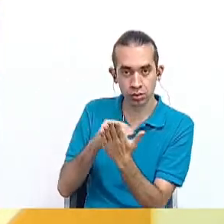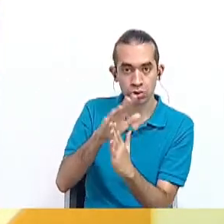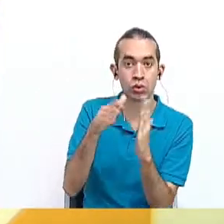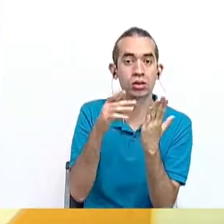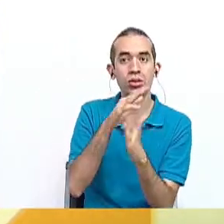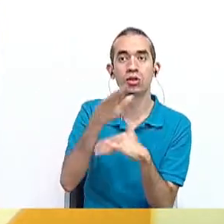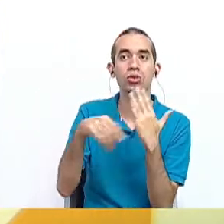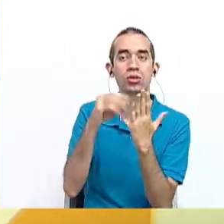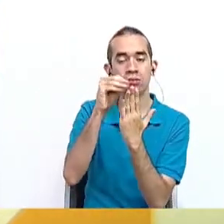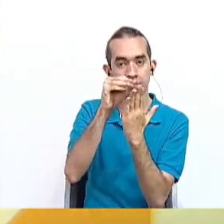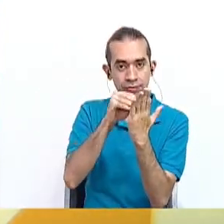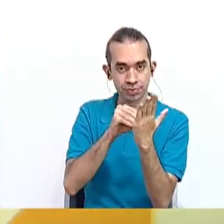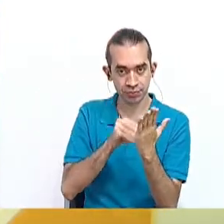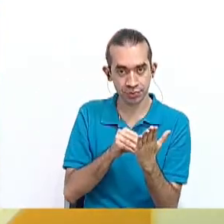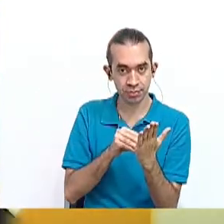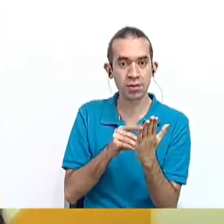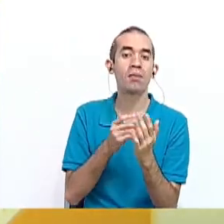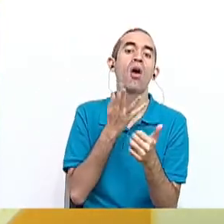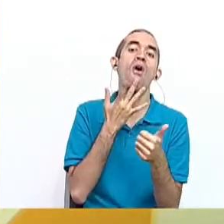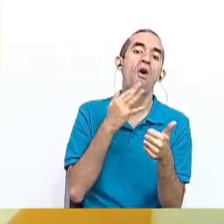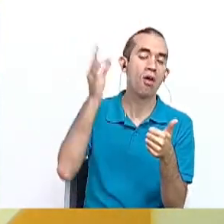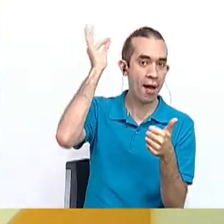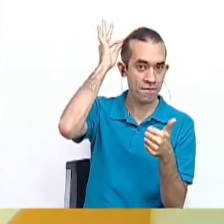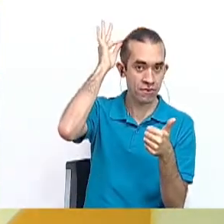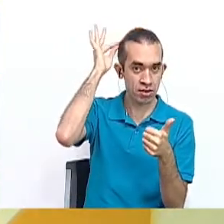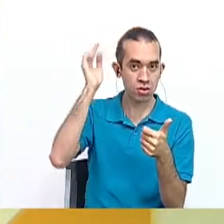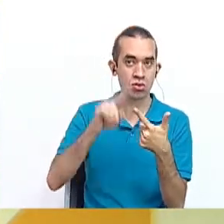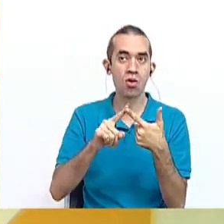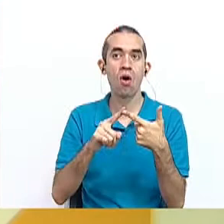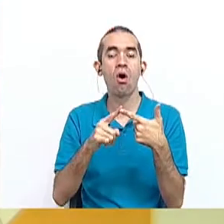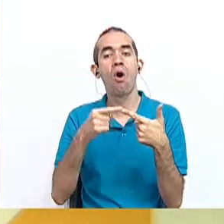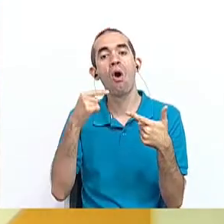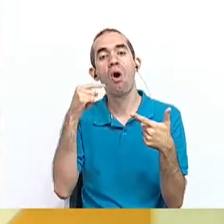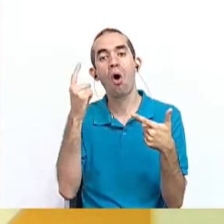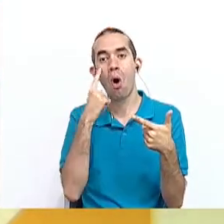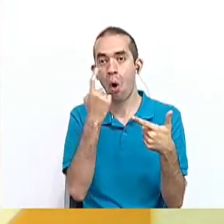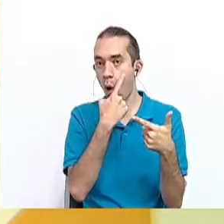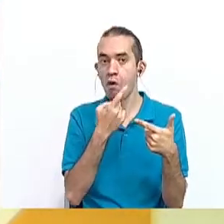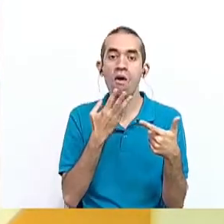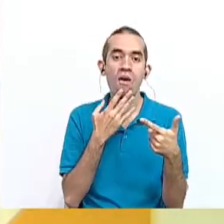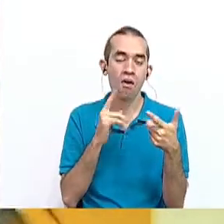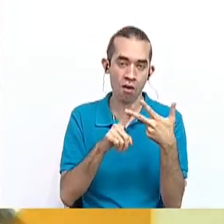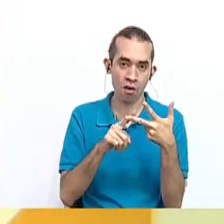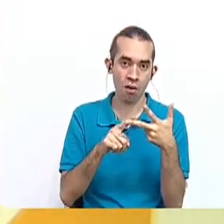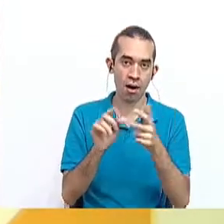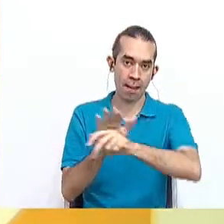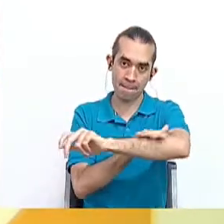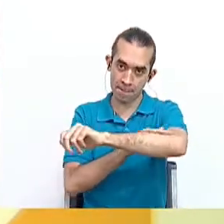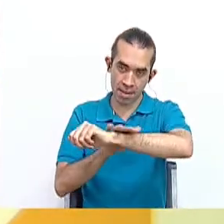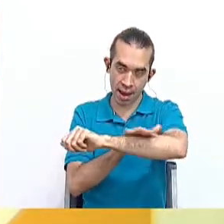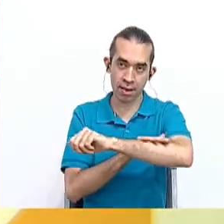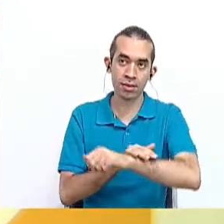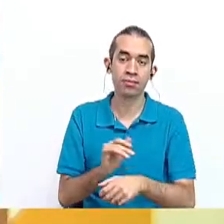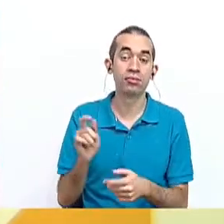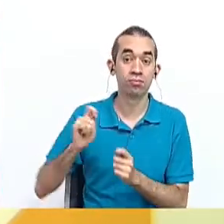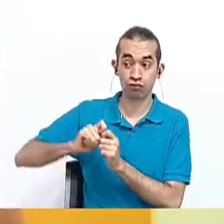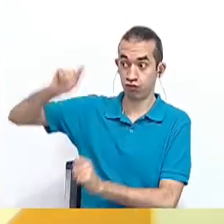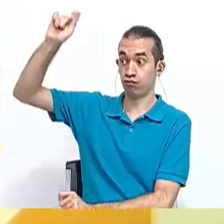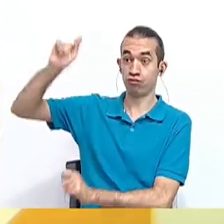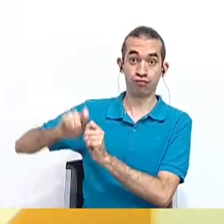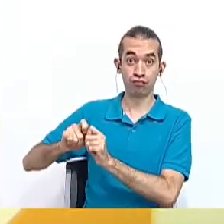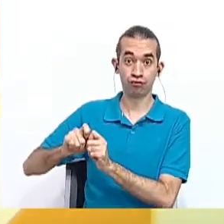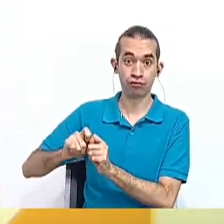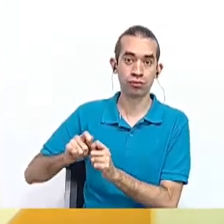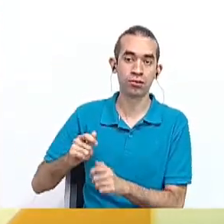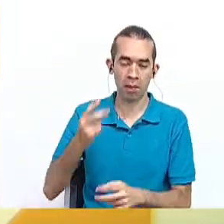sus características, el color del cabello, de los ojos, de la piel, inclusive la estatura, que